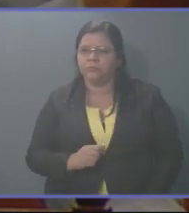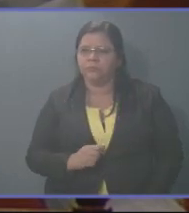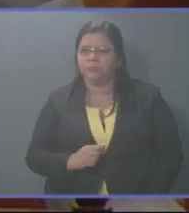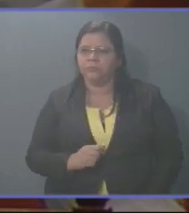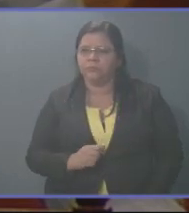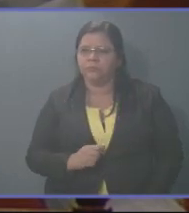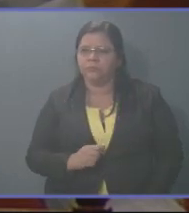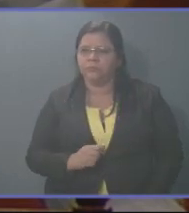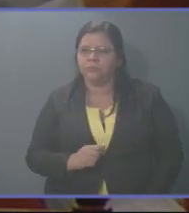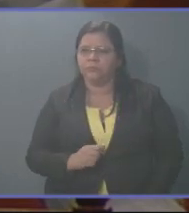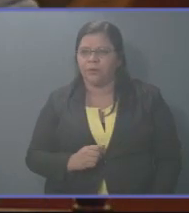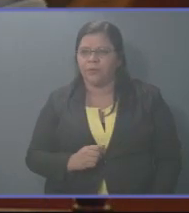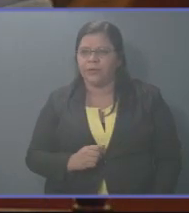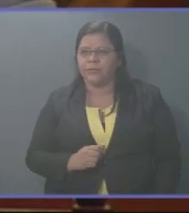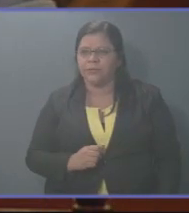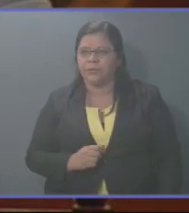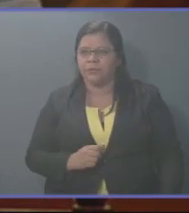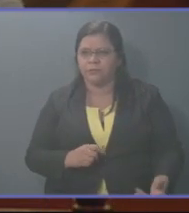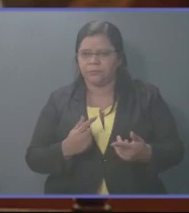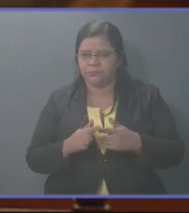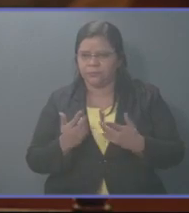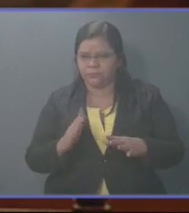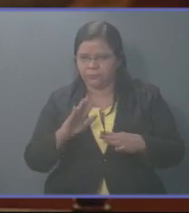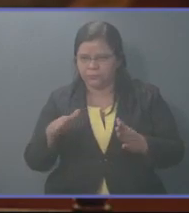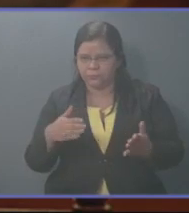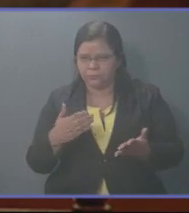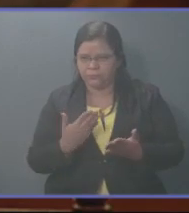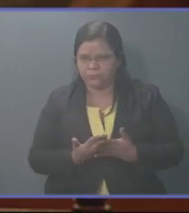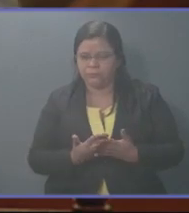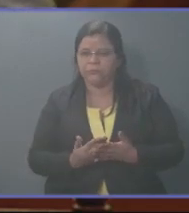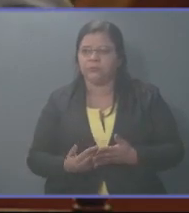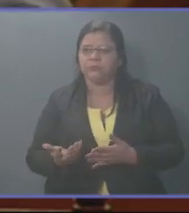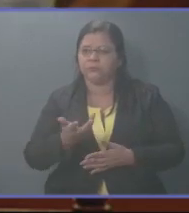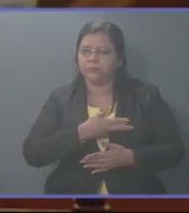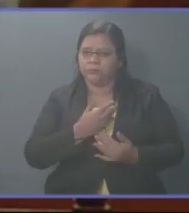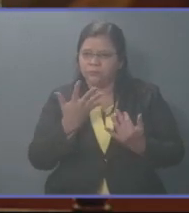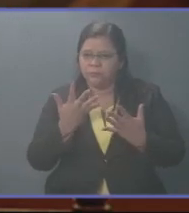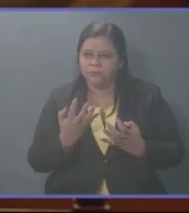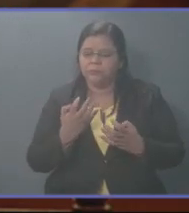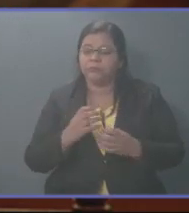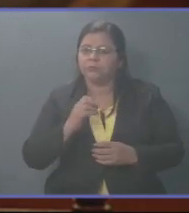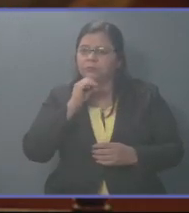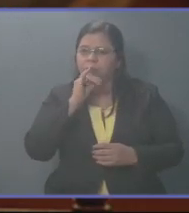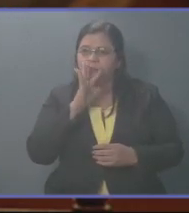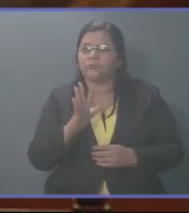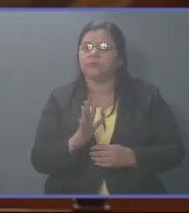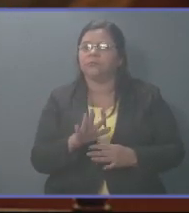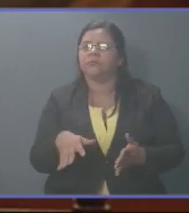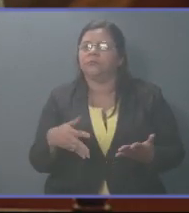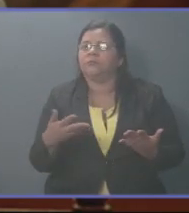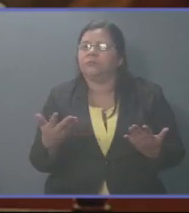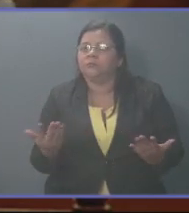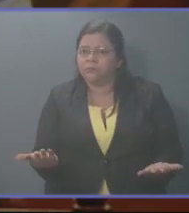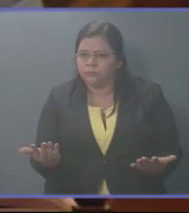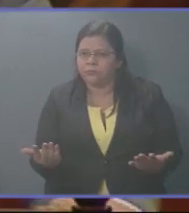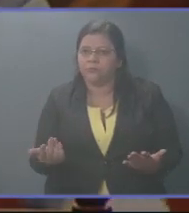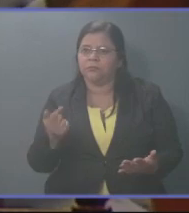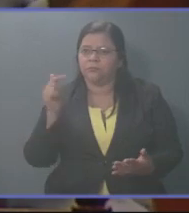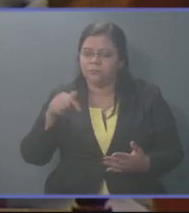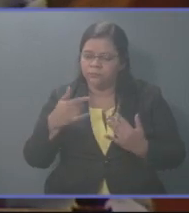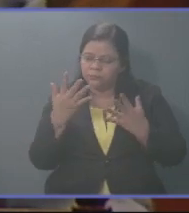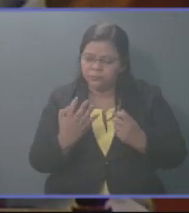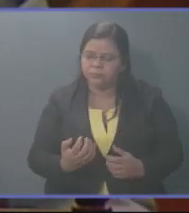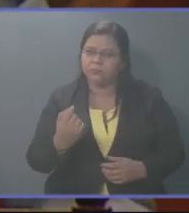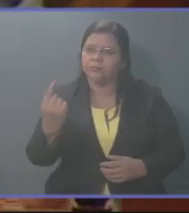Este es un momento de reflexión. Esto es precisamente el porqué de la interpelación.